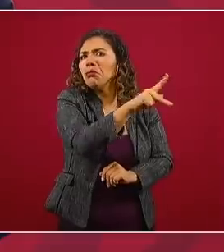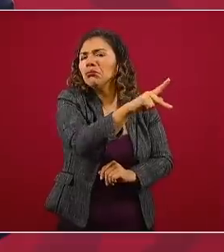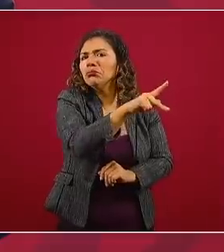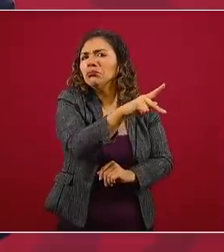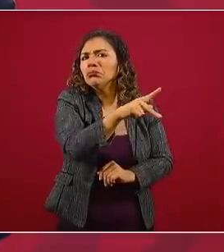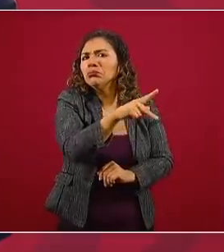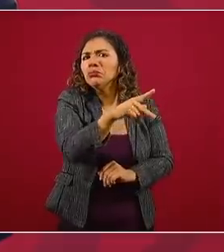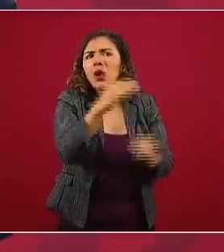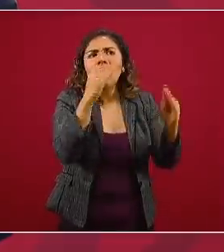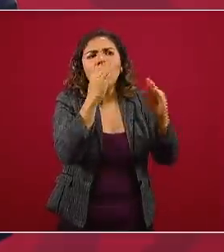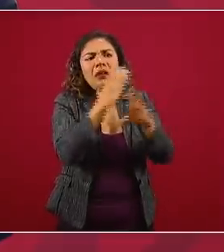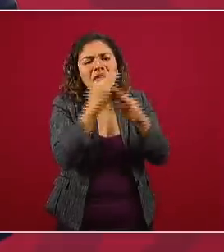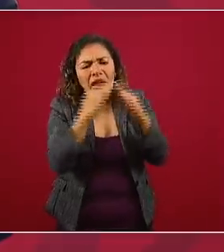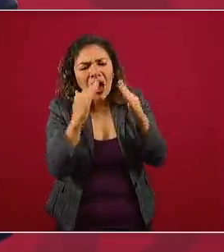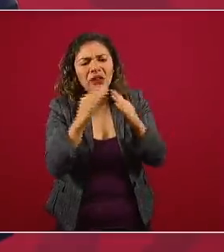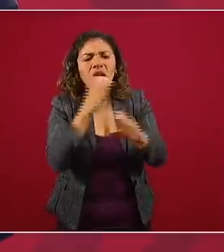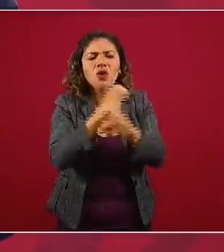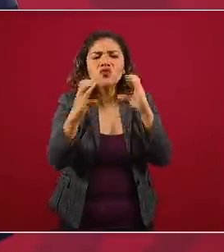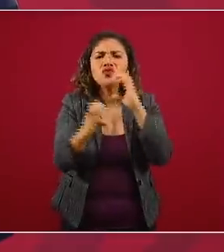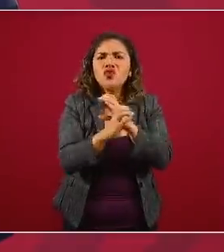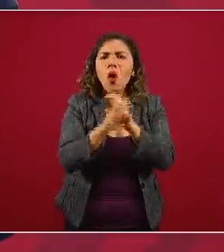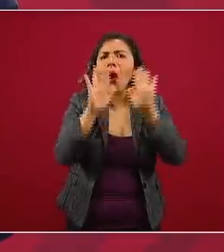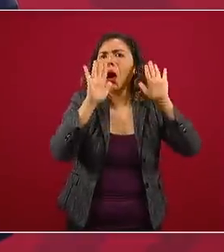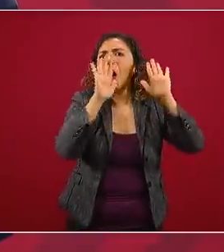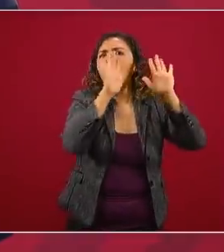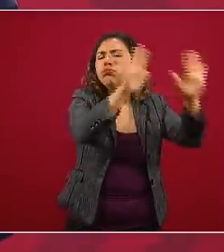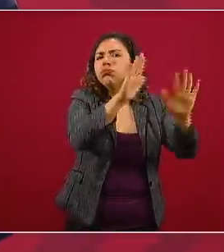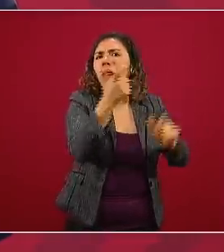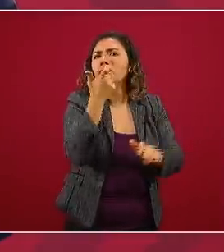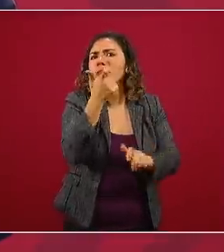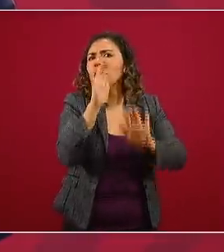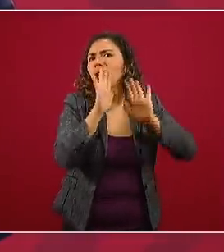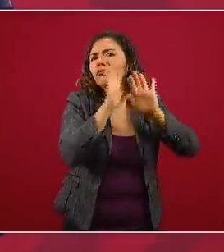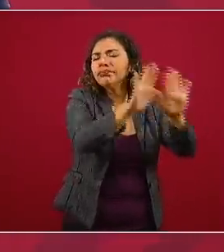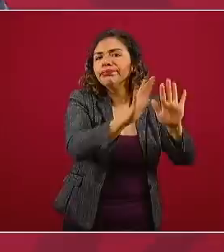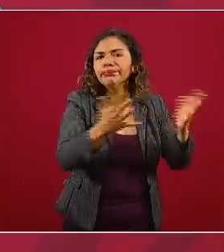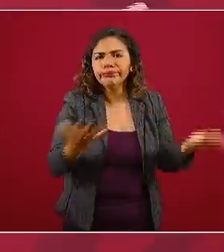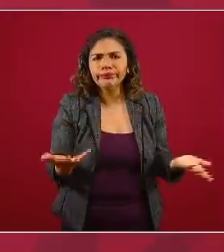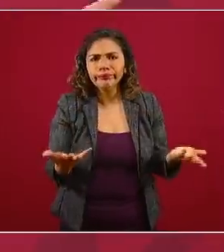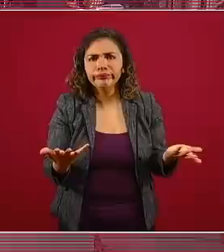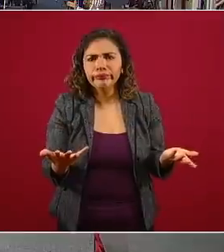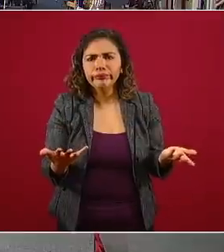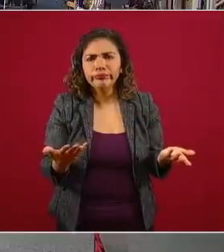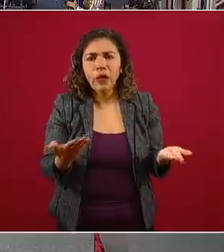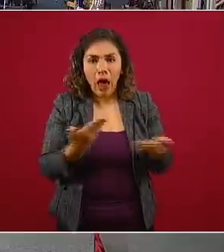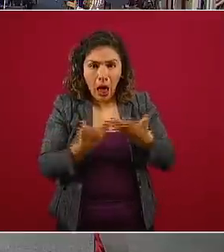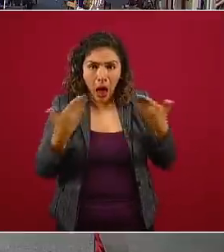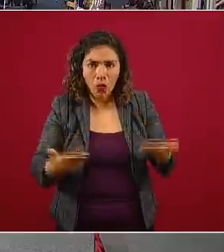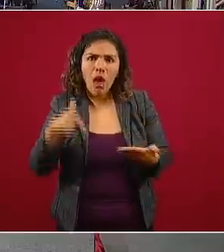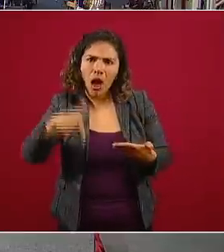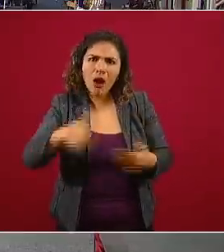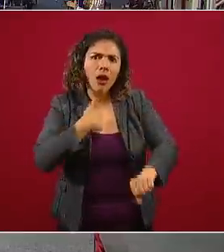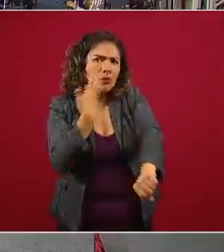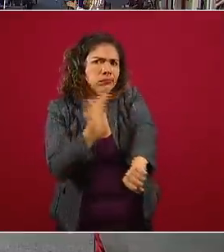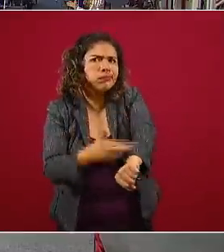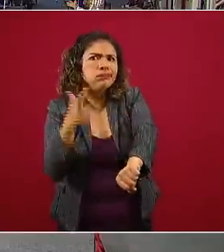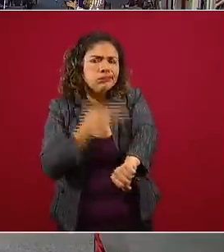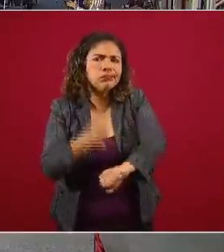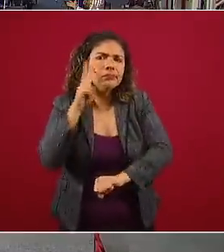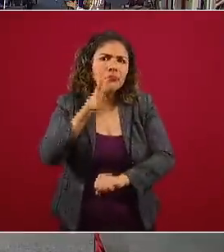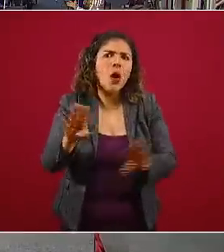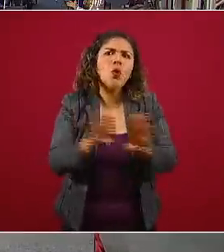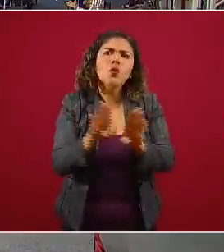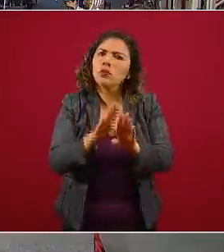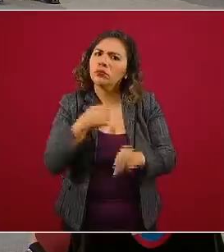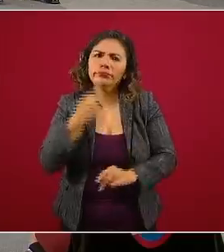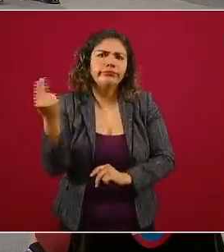del bien o el dinero entonces nosotros estamos ya viendo esto y vamos a solicitar